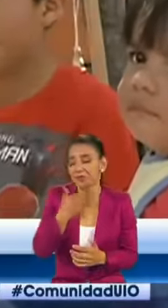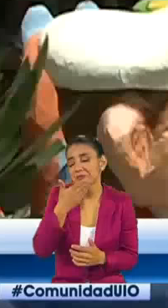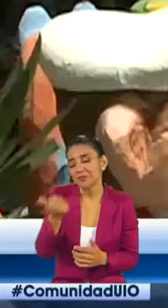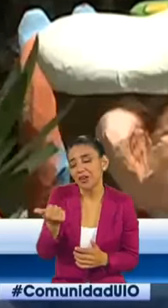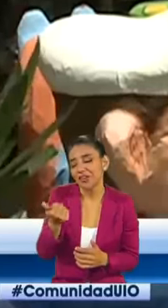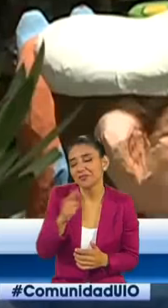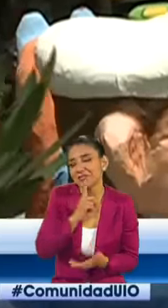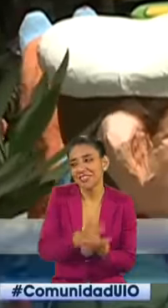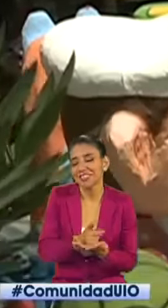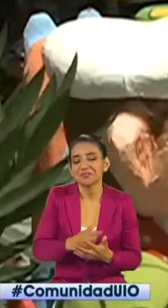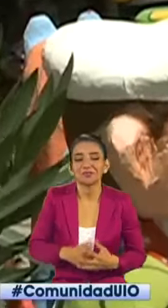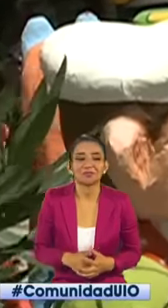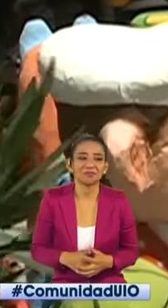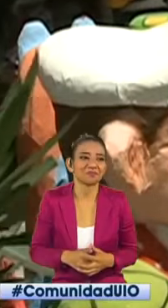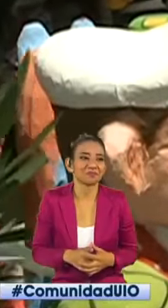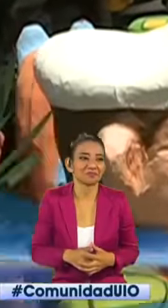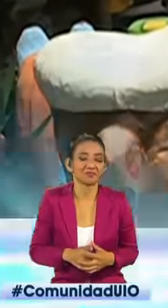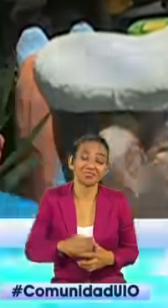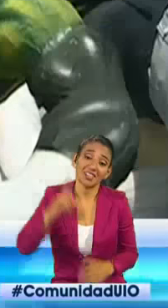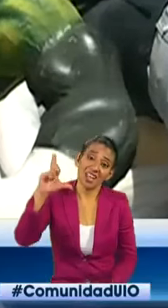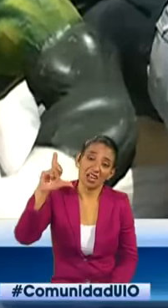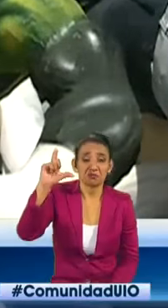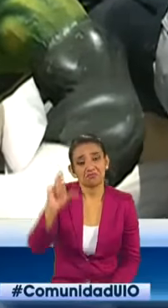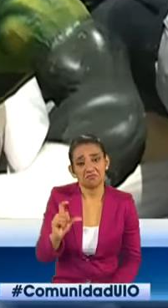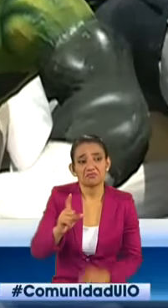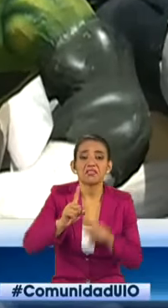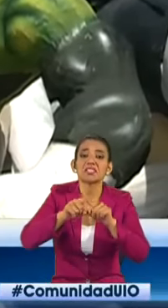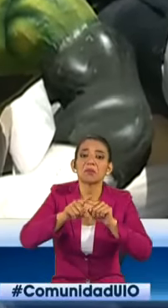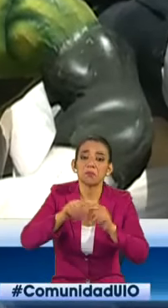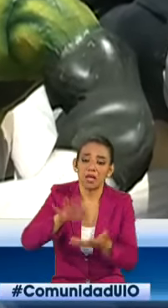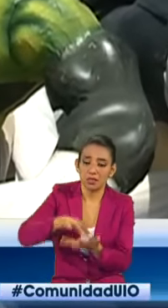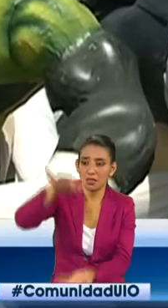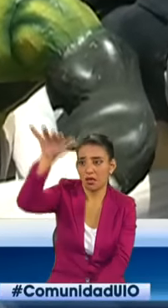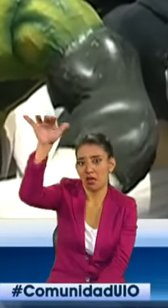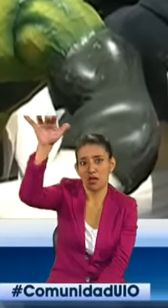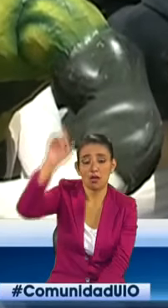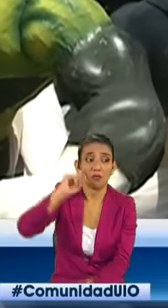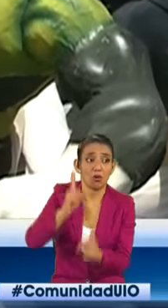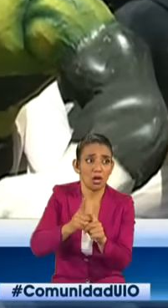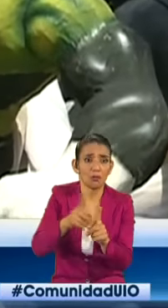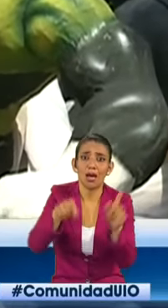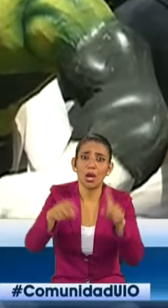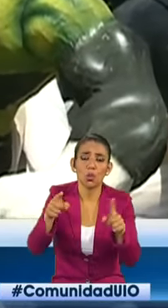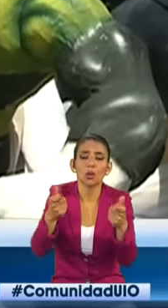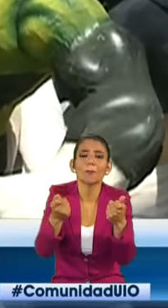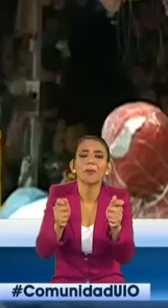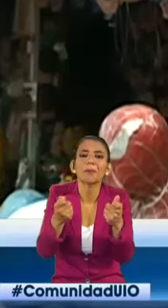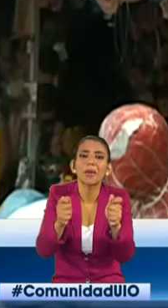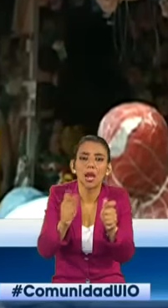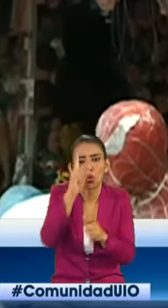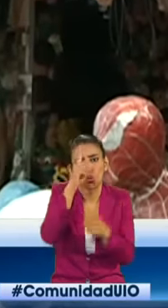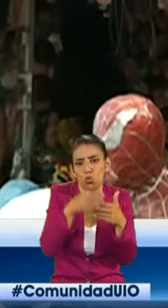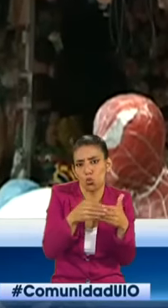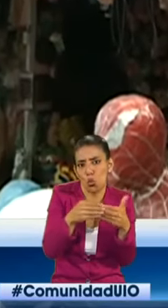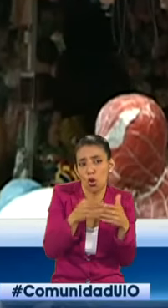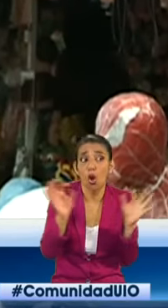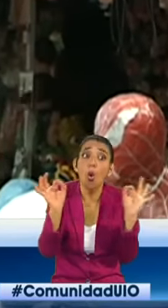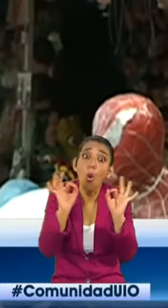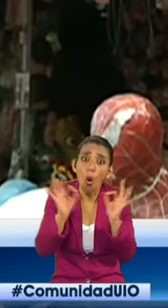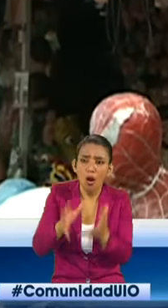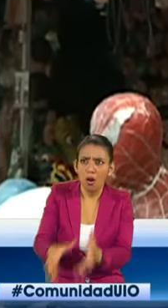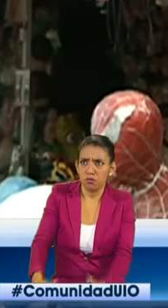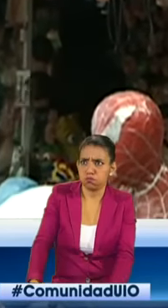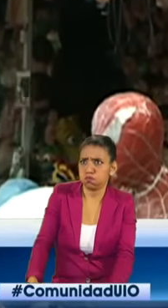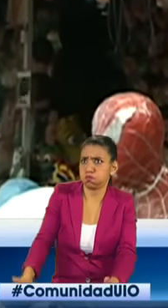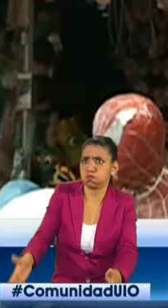bien. Los precios pueden variar según su tamaño. Así, por ejemplo, puede encontrar viejos de papel desde un dólar hasta los monigotes